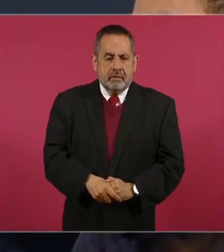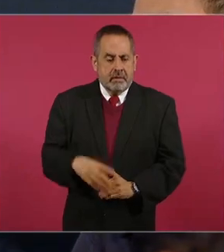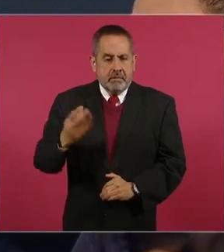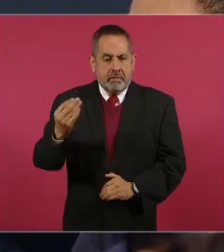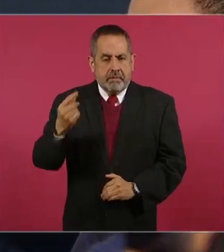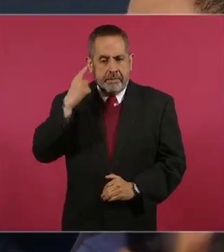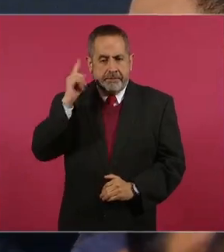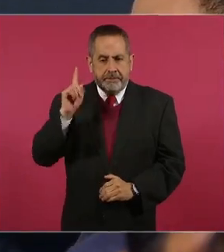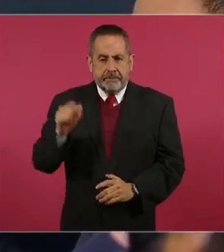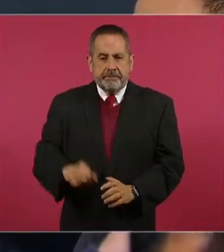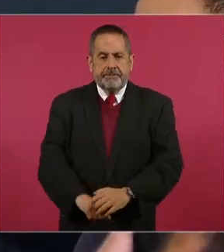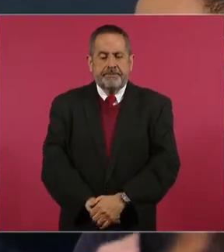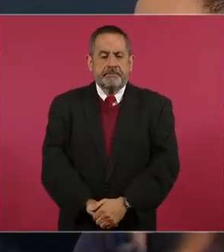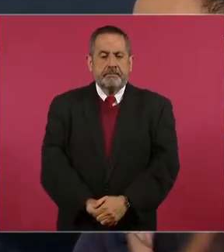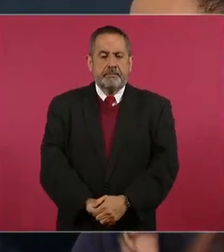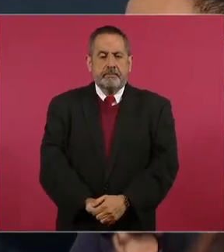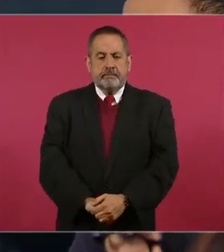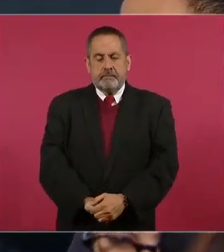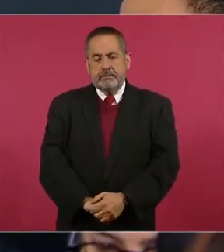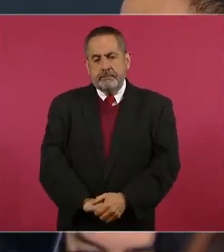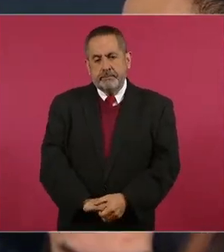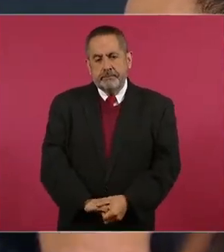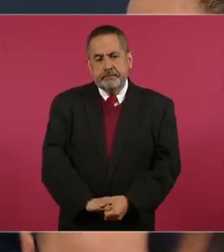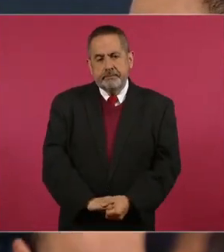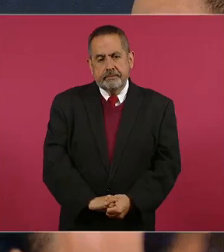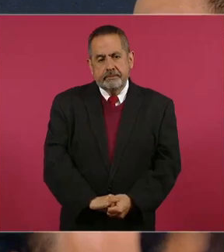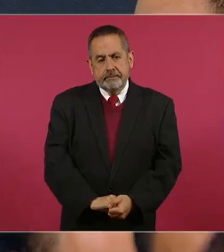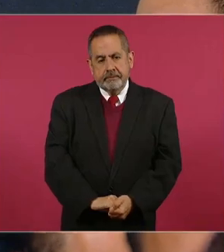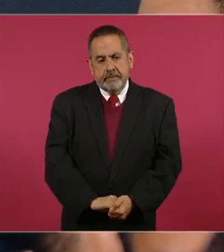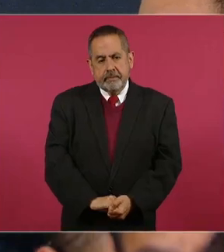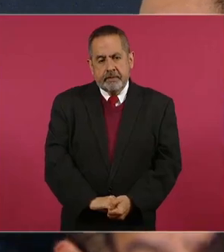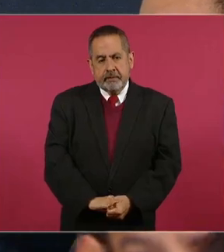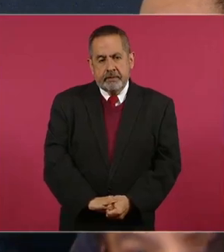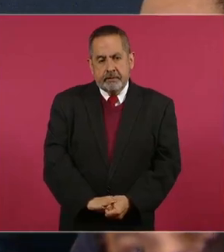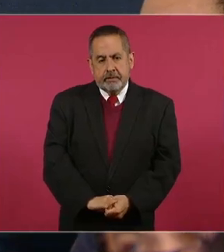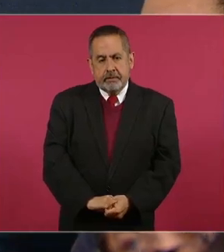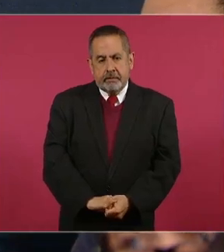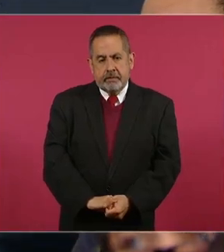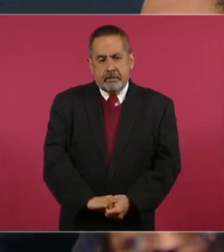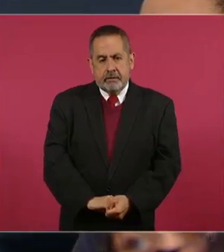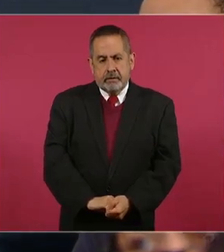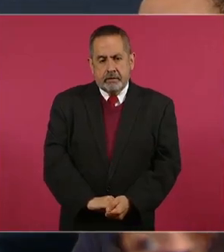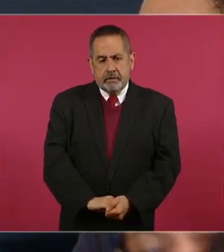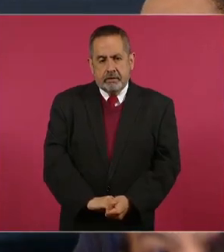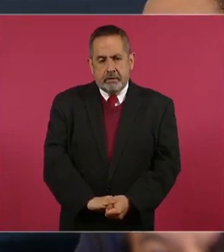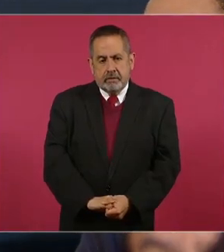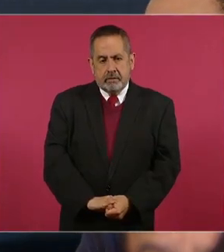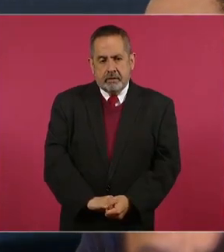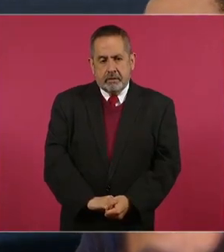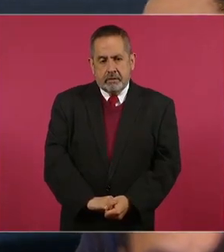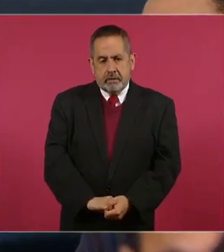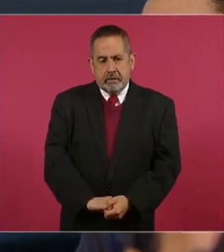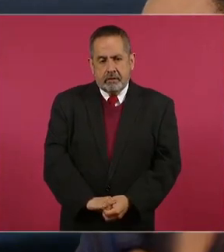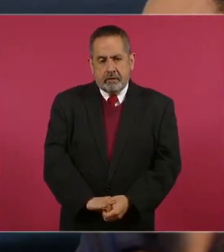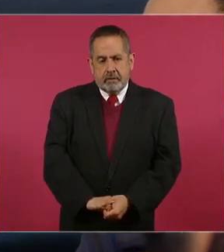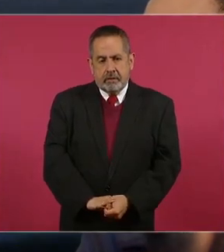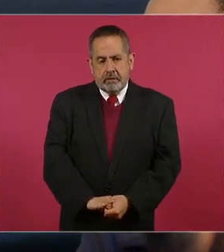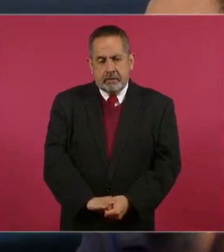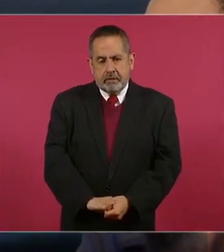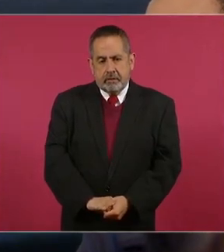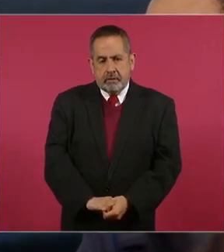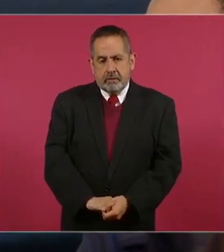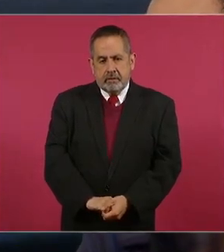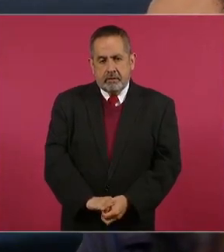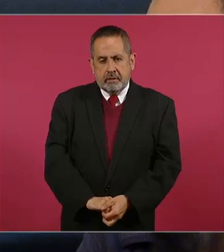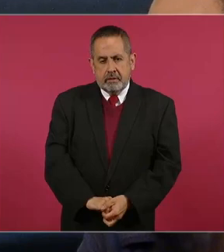se da prácticamente en la recta final del tiempo que ustedes dieron para que las empresas a las cuales nosotros estamos